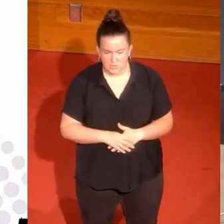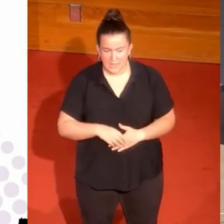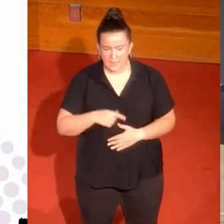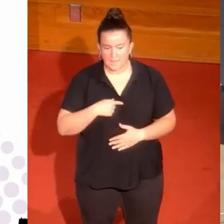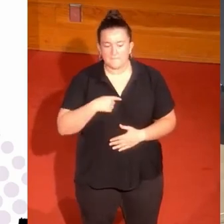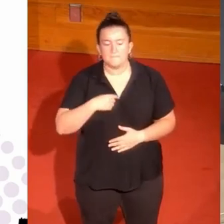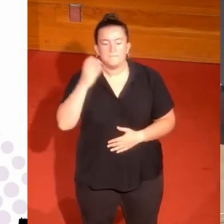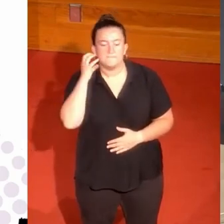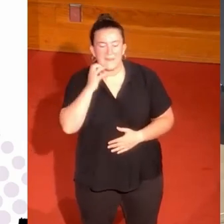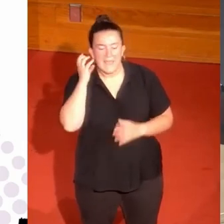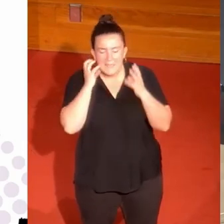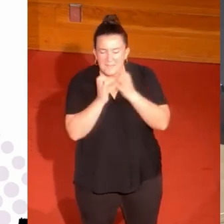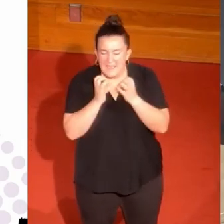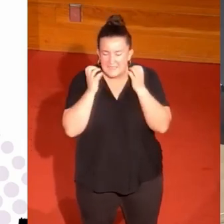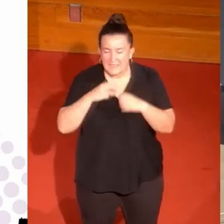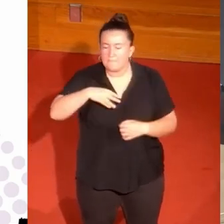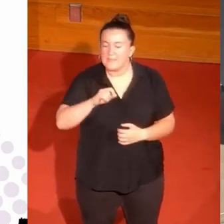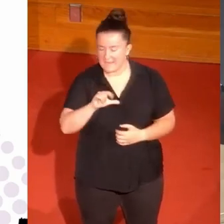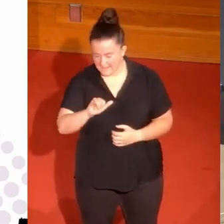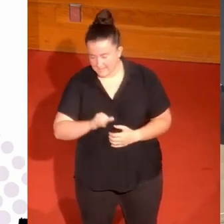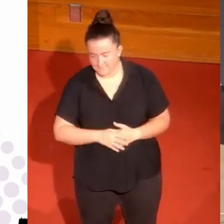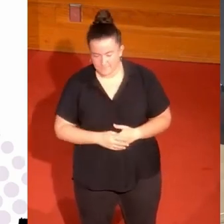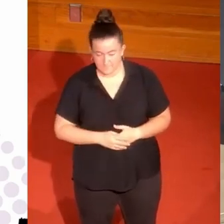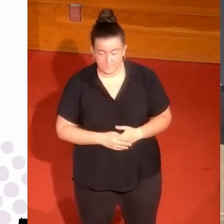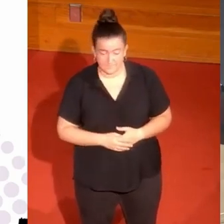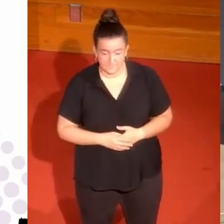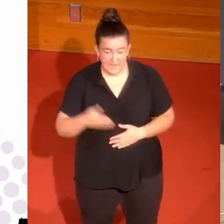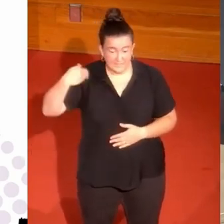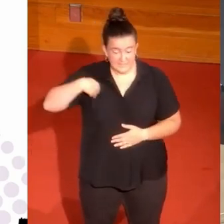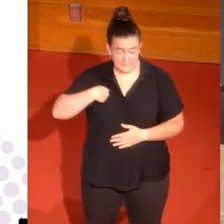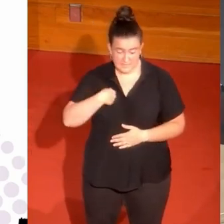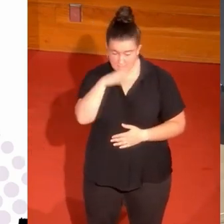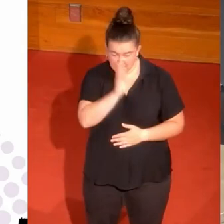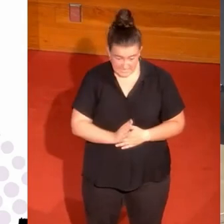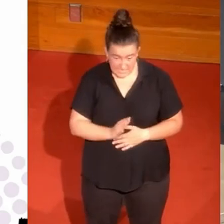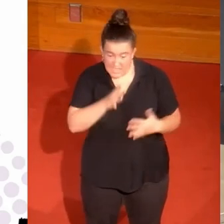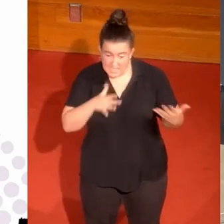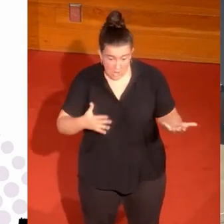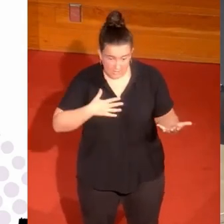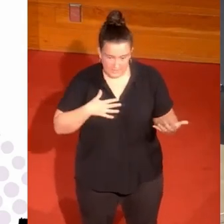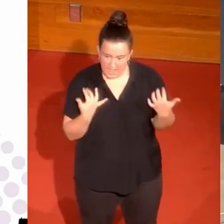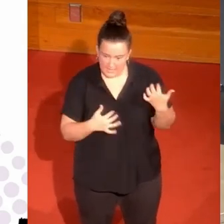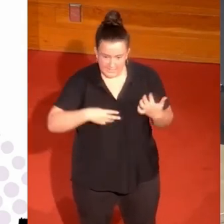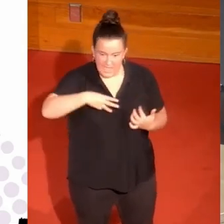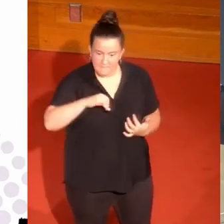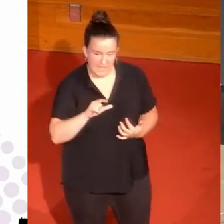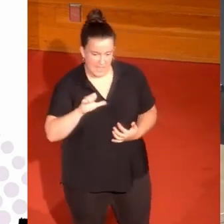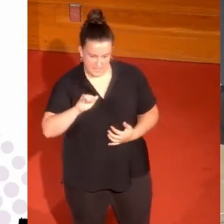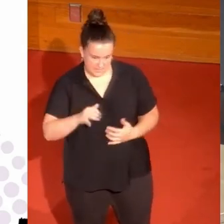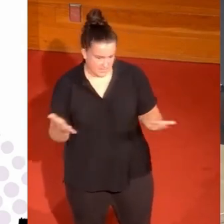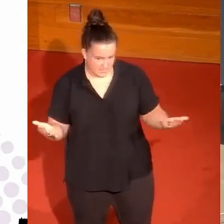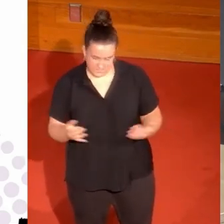teníamos a bolsonaro en Brasil y ahora pues a a a mi ley en Argentina o sea